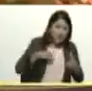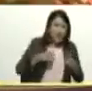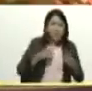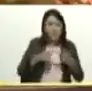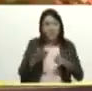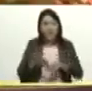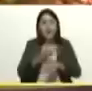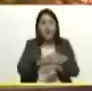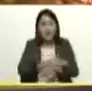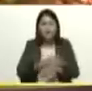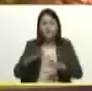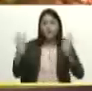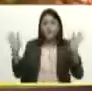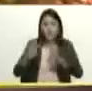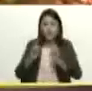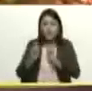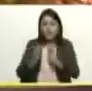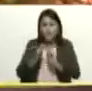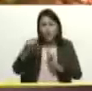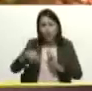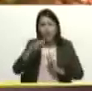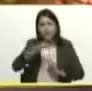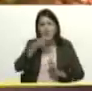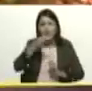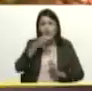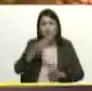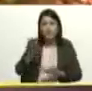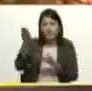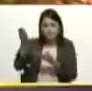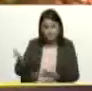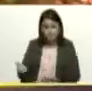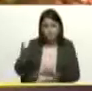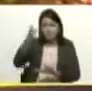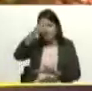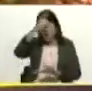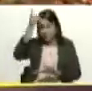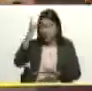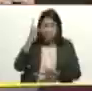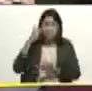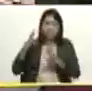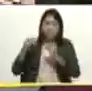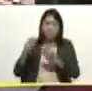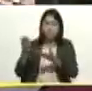de prensa semanal de hoy en la tarde. Por favor, compañero Diosdado.